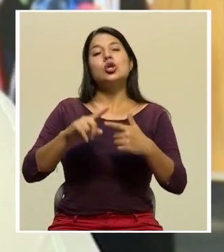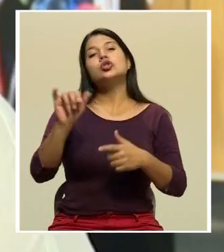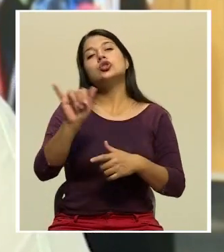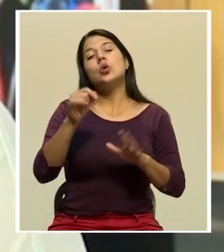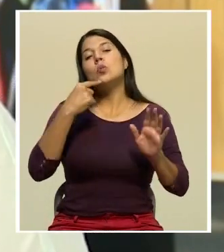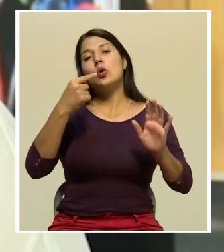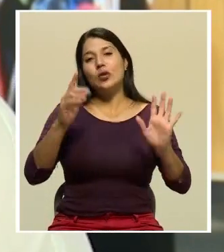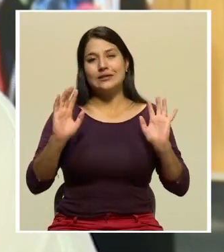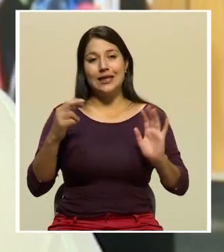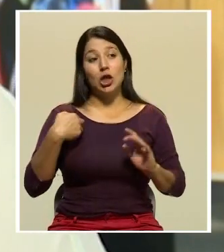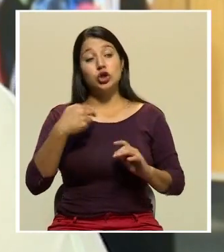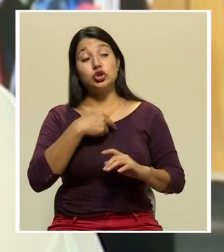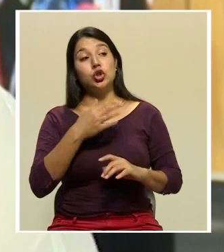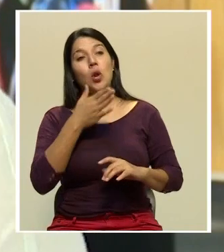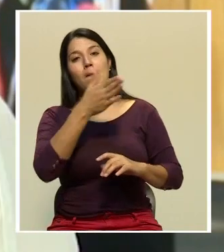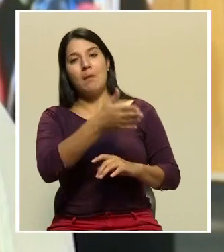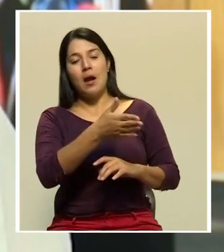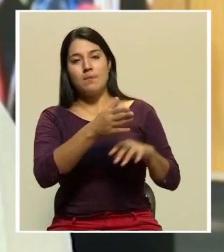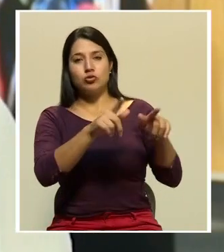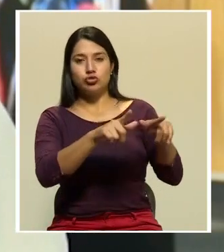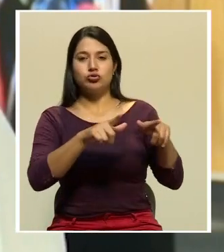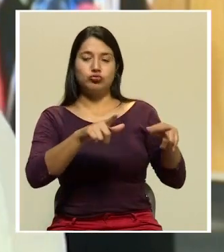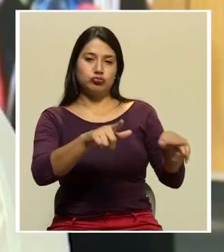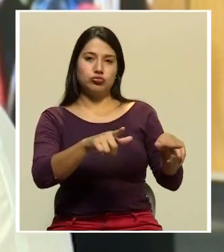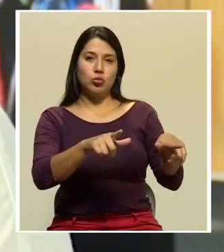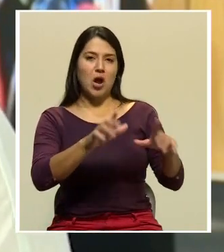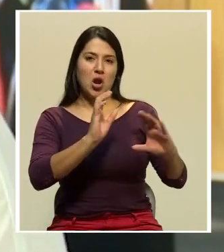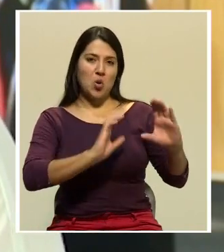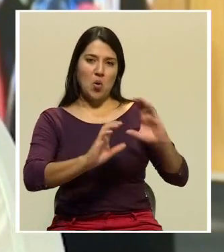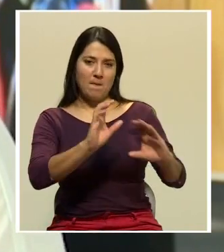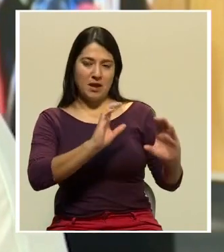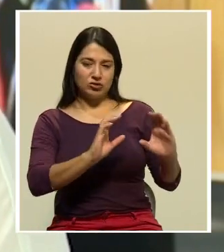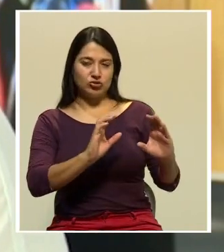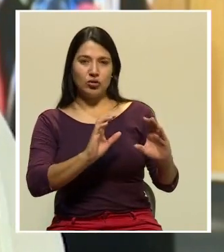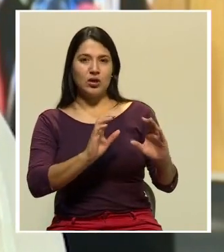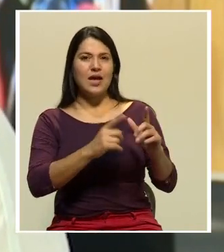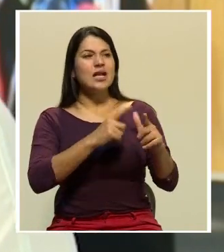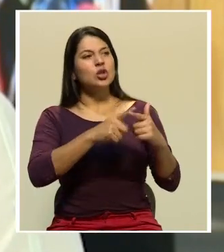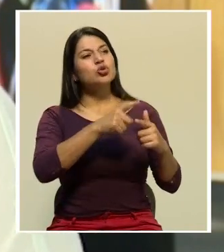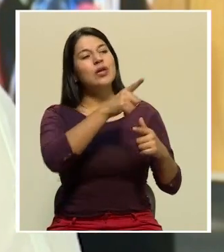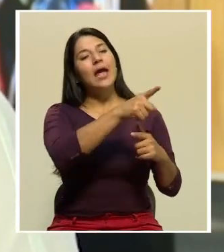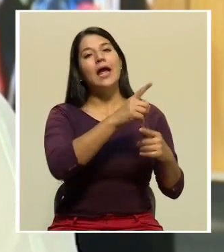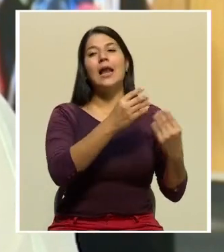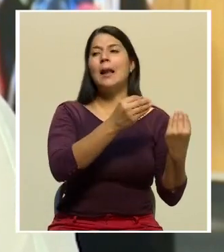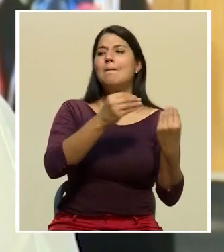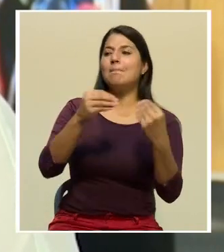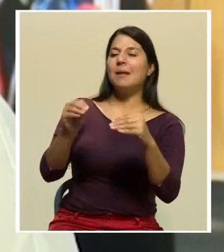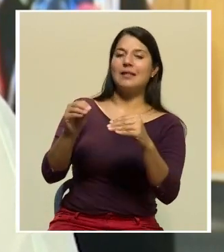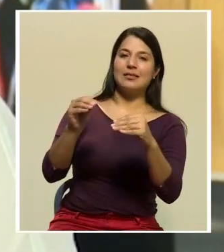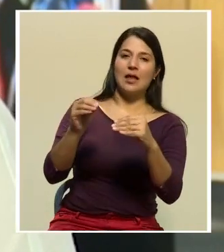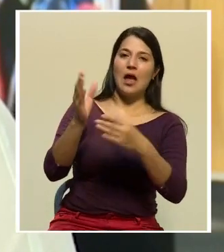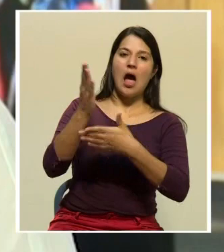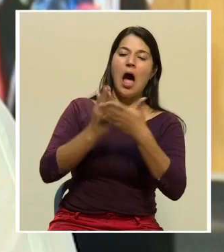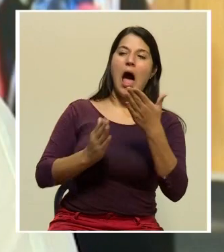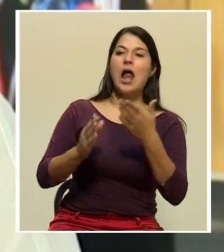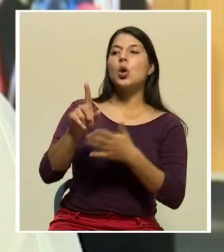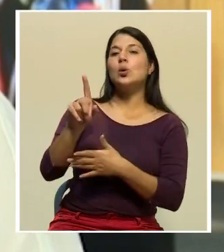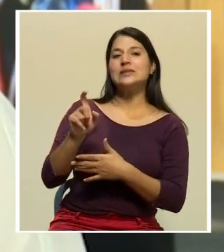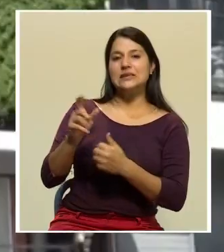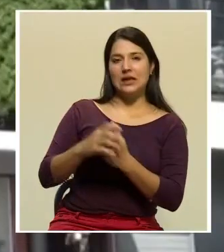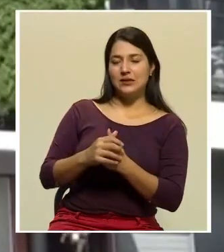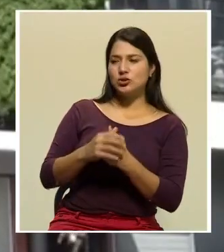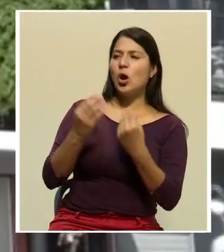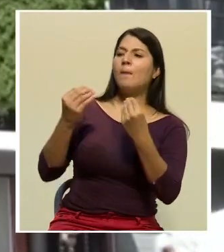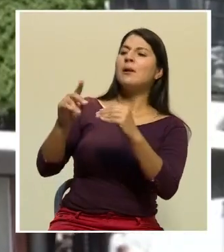uno llegara a algún establecimiento y al dueño o al que está vendiendo algo le cuesta 100 y nosotros queramos pedirle que nos lo venda